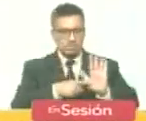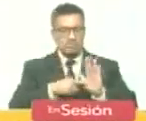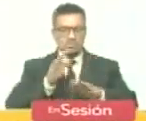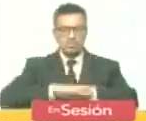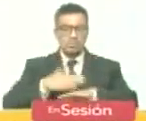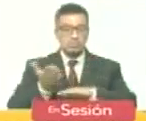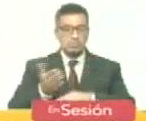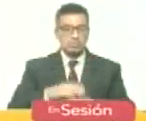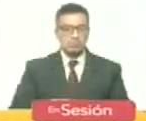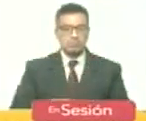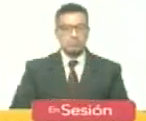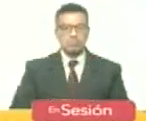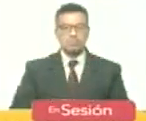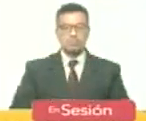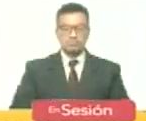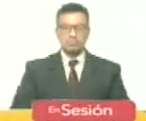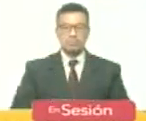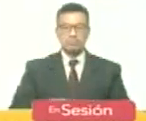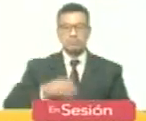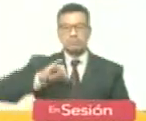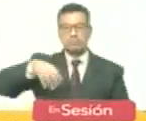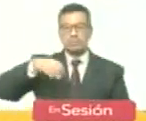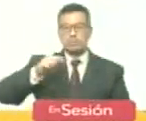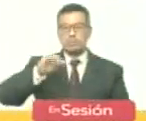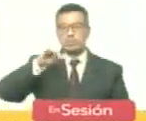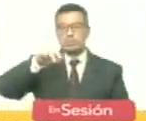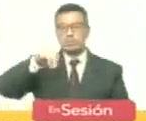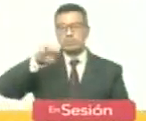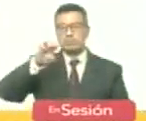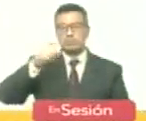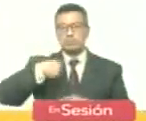Porque Jaime Bailey no es el único.